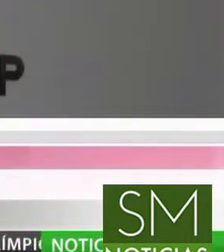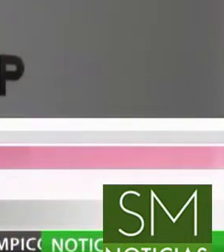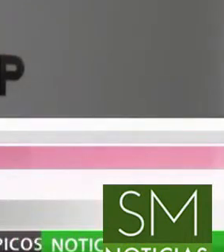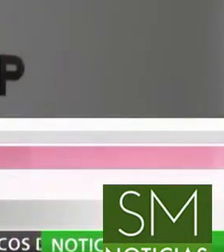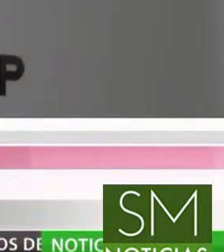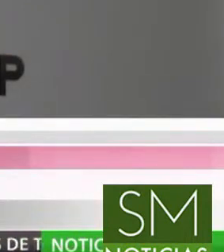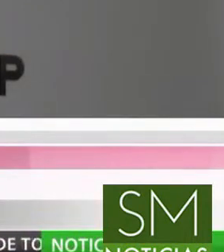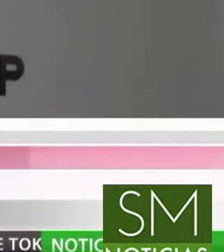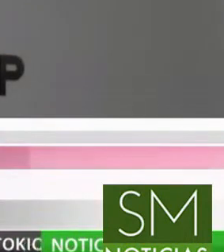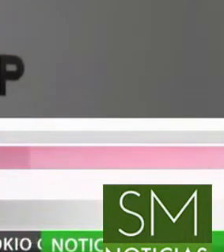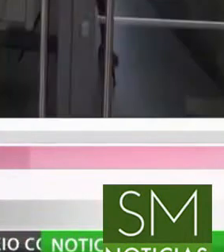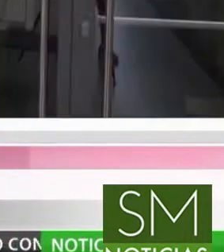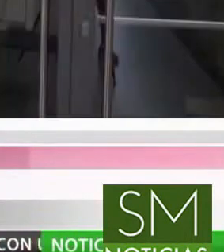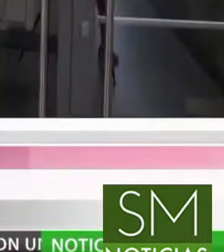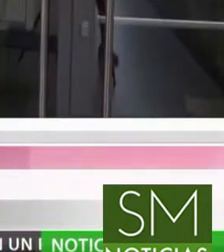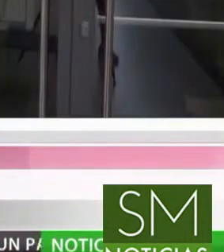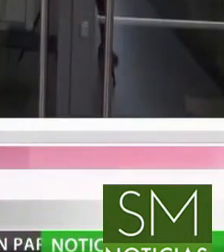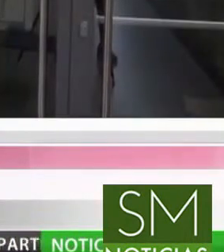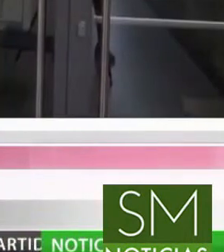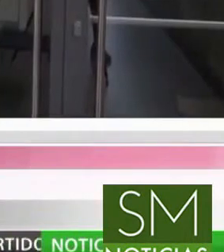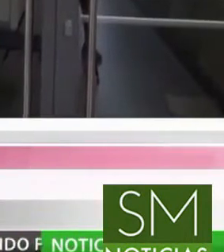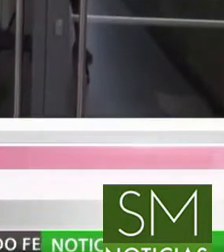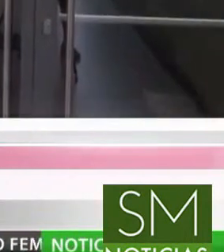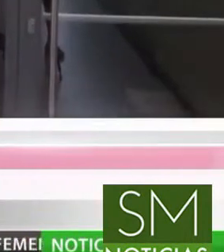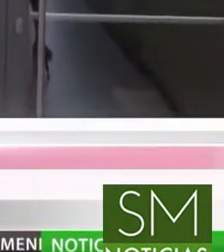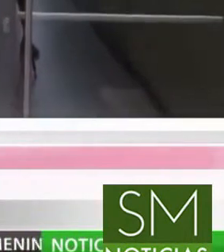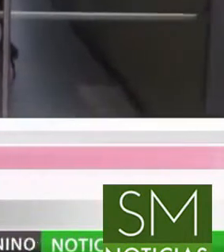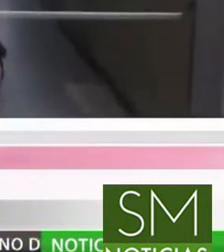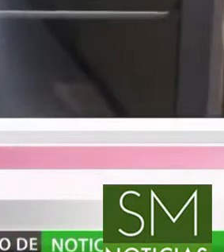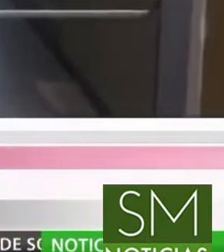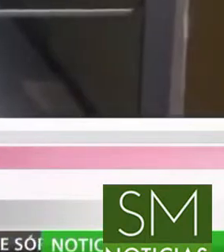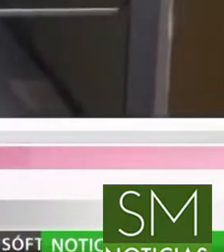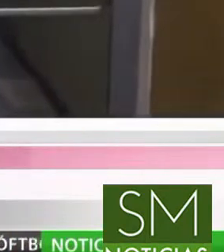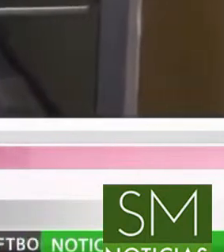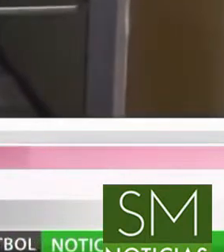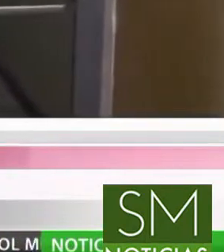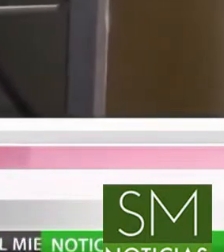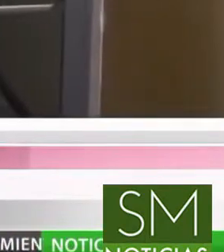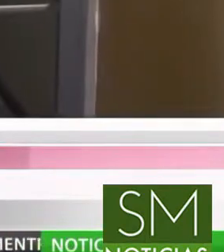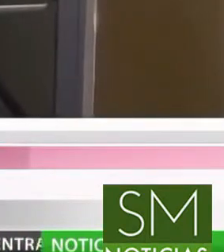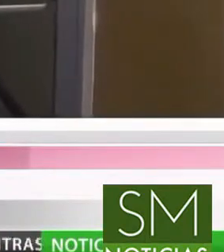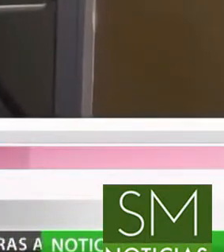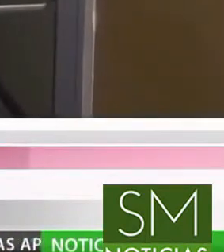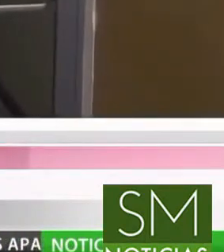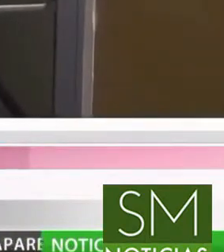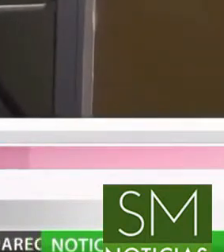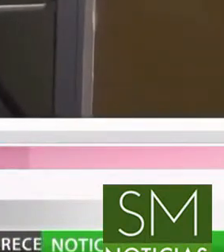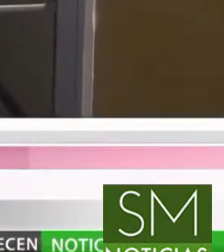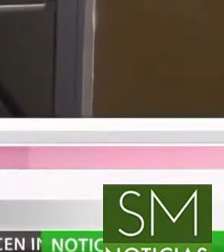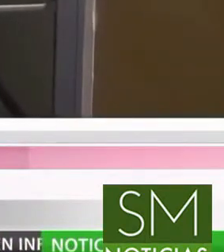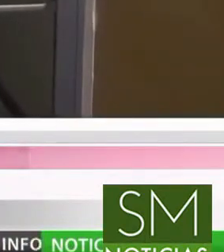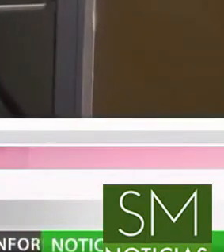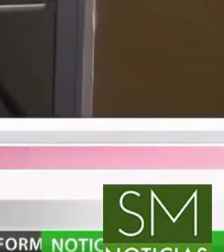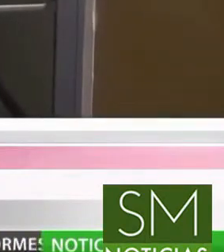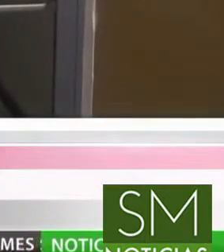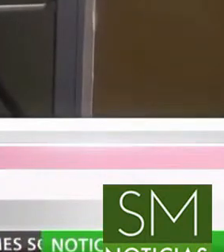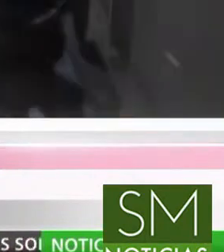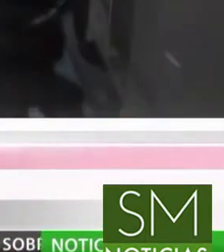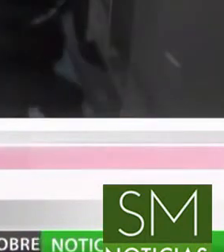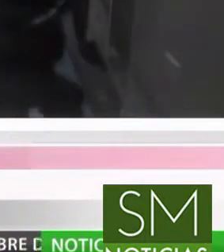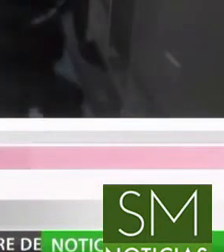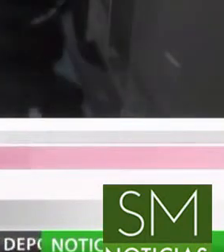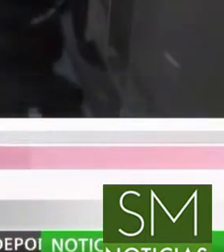se destinaron más de 290 millones de dólares en servicios de espionaje. Y entre las dependencias que